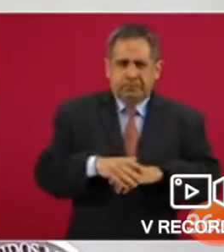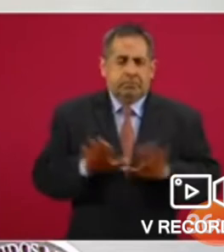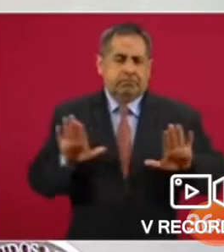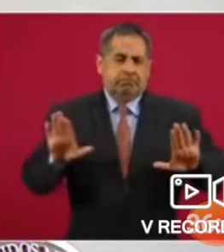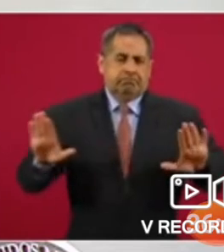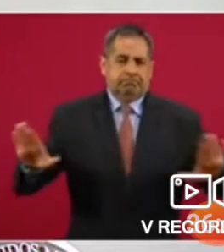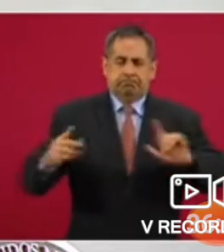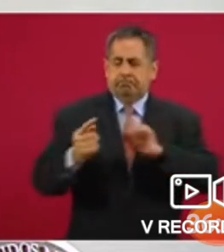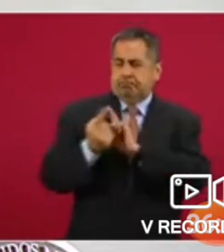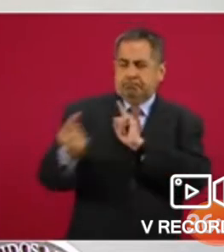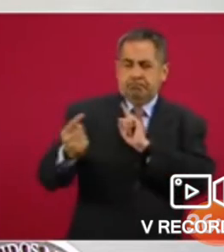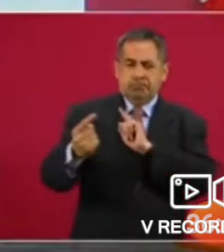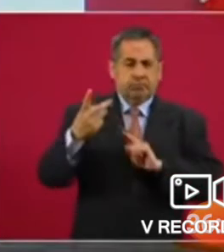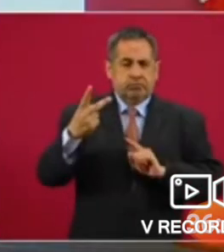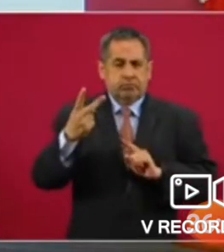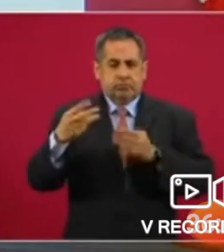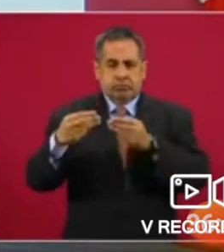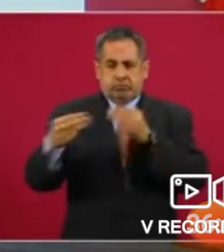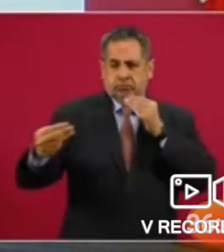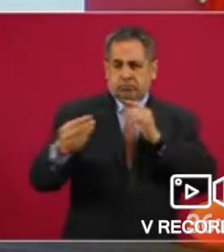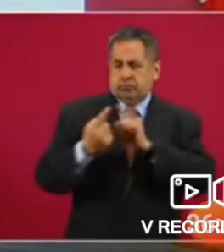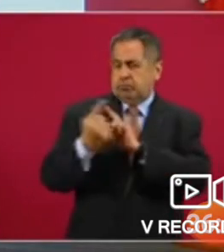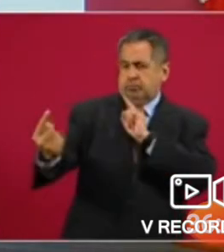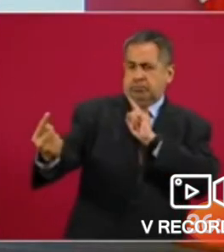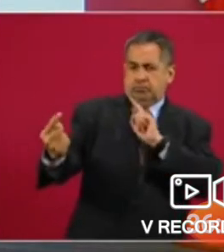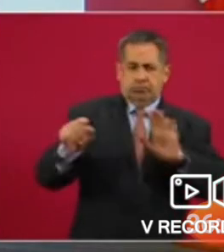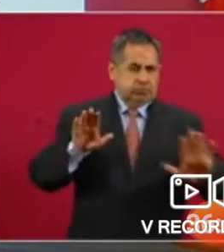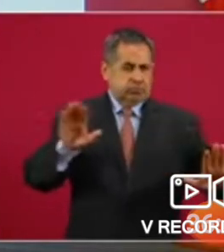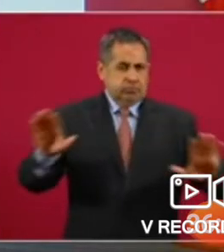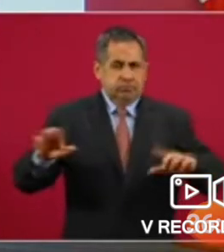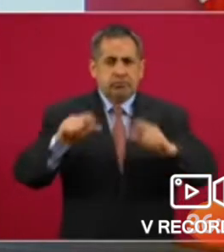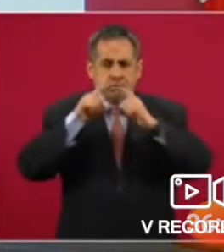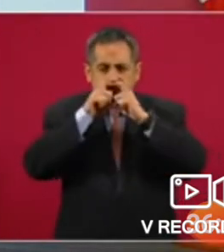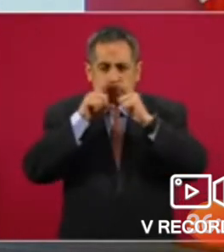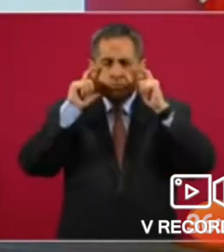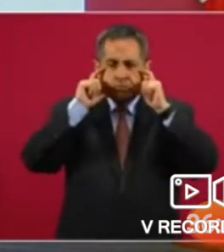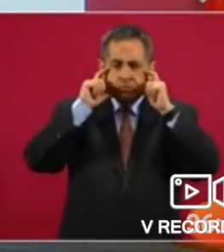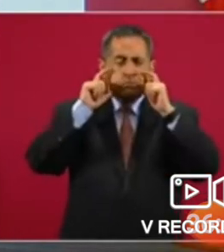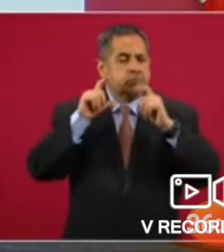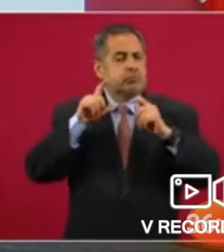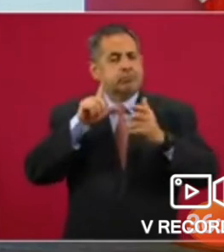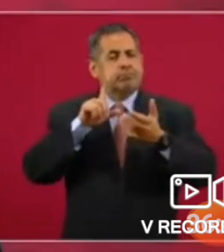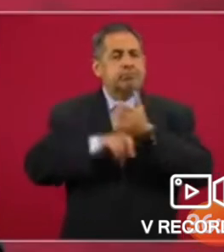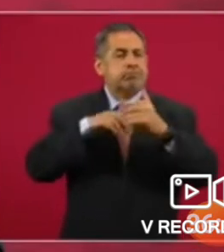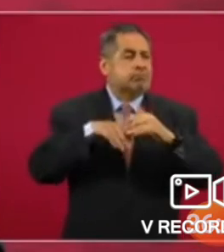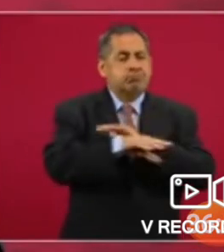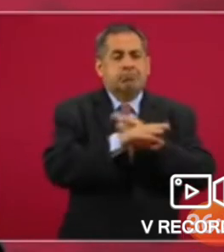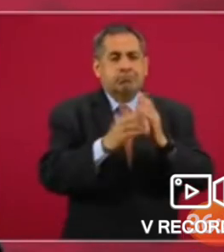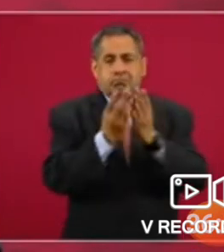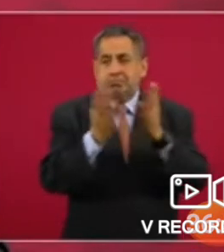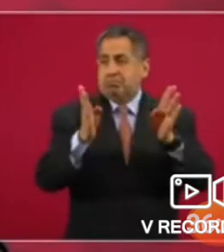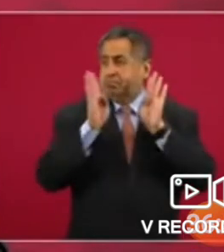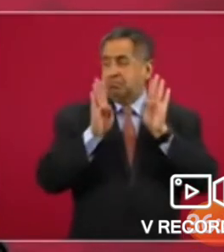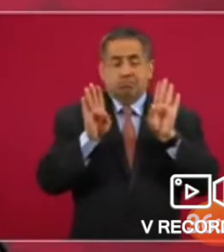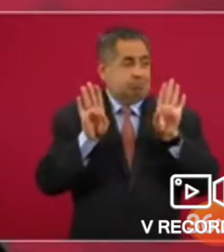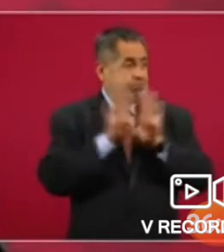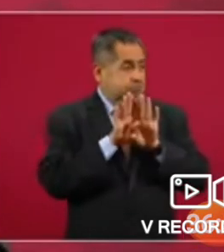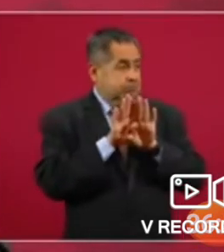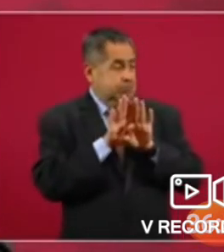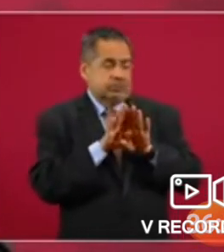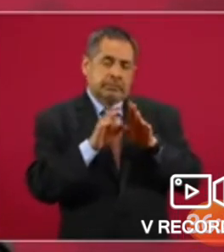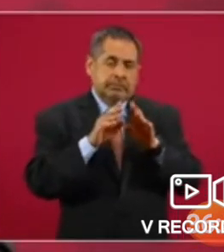sana distancia a 2 metros de todas las demás personas, usar el cubrebocas, en particular en espacios públicos cerrados donde no